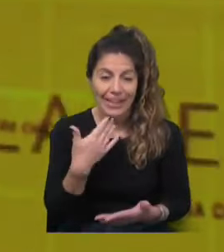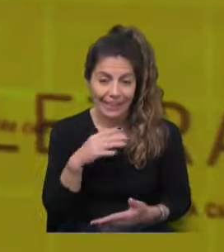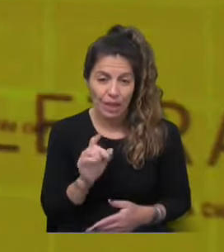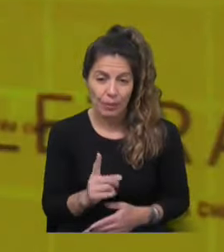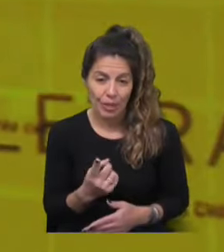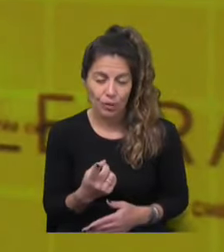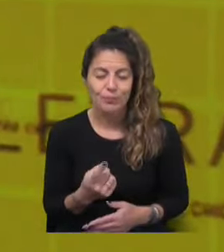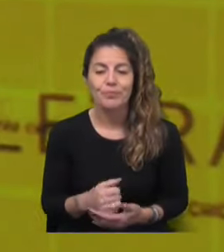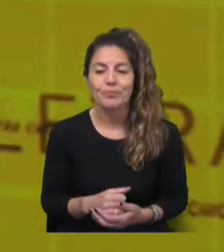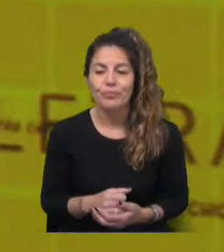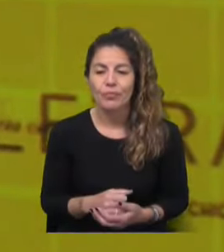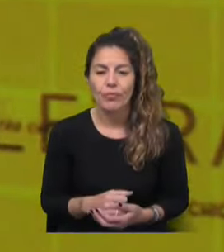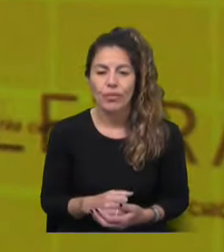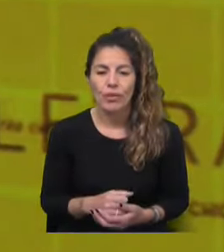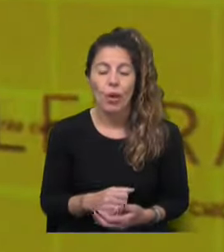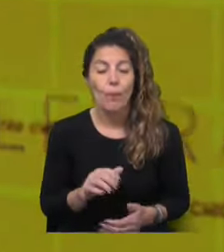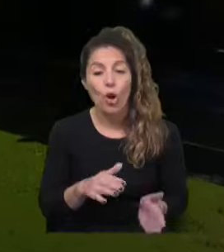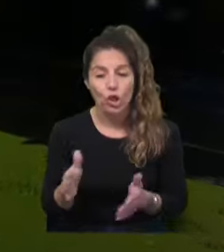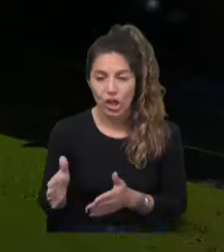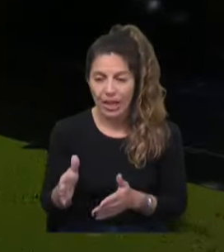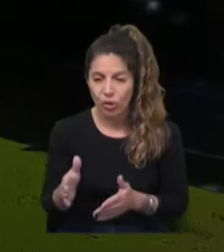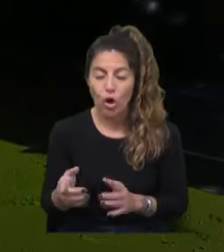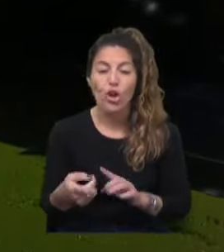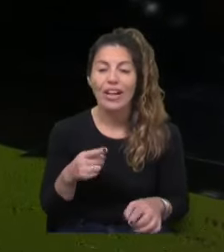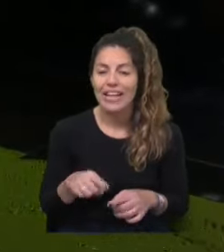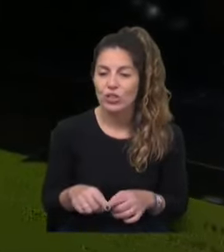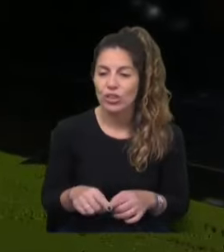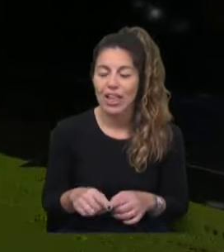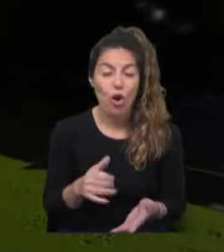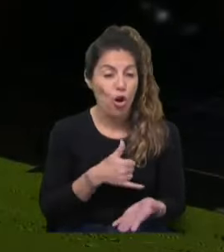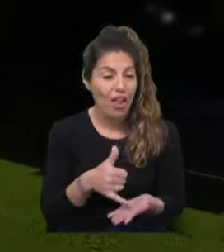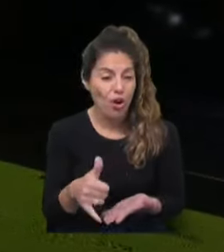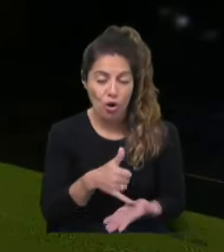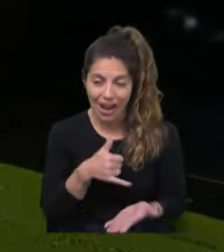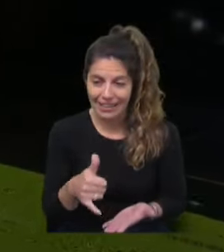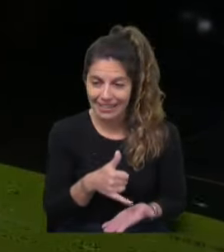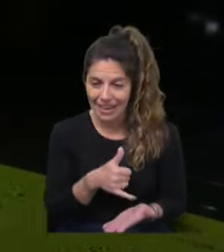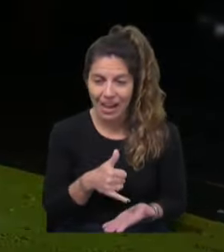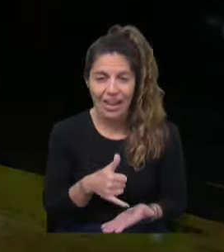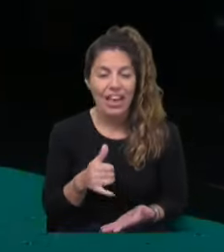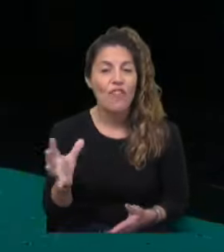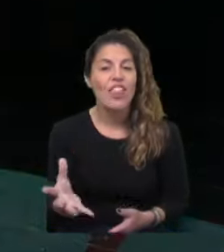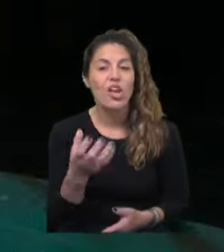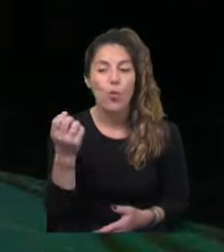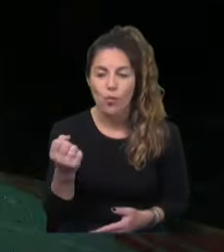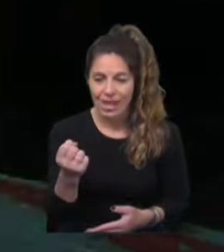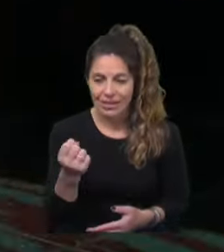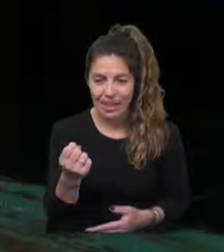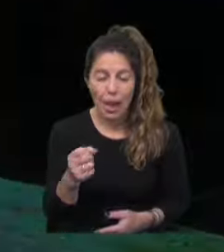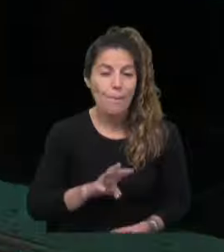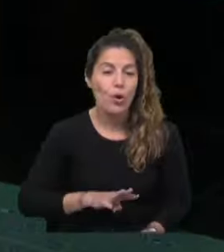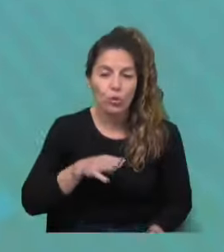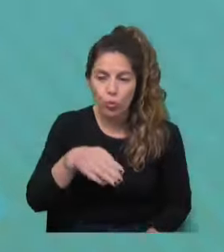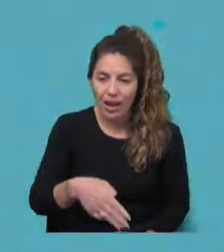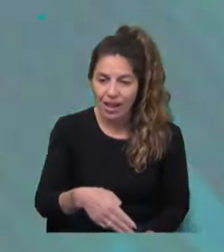¿no? Por otro lado, lo que tiene que ver con la cocaína que fue descubierta en